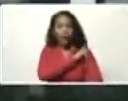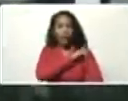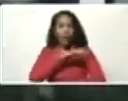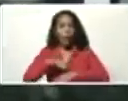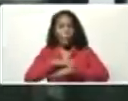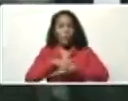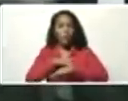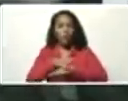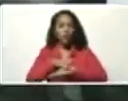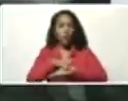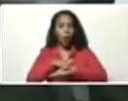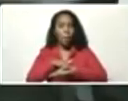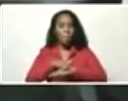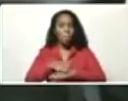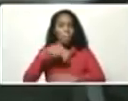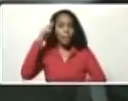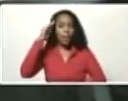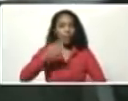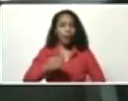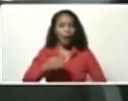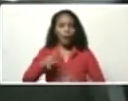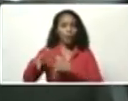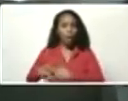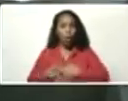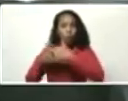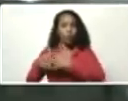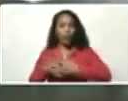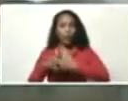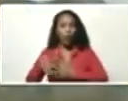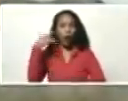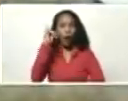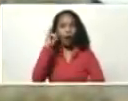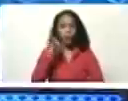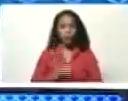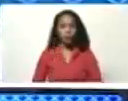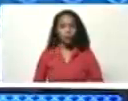militar norteamericana tenía